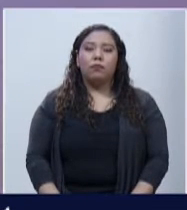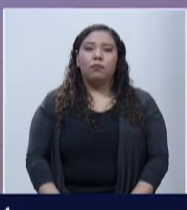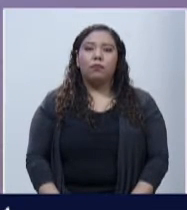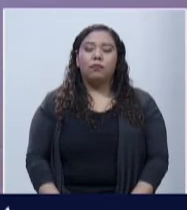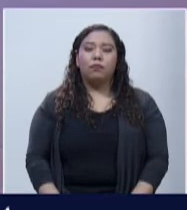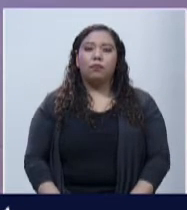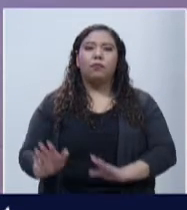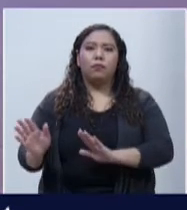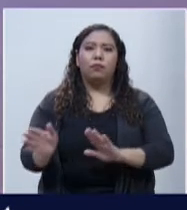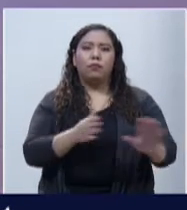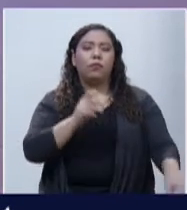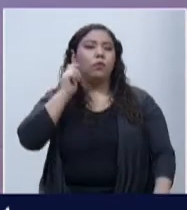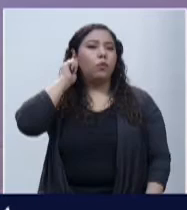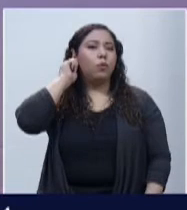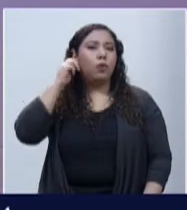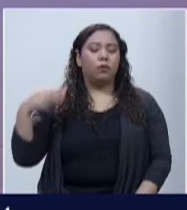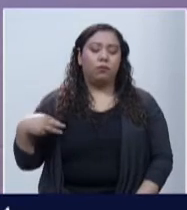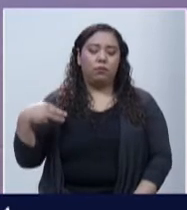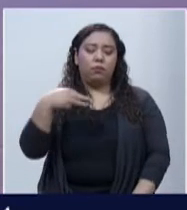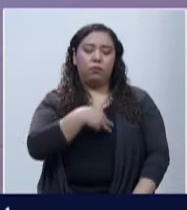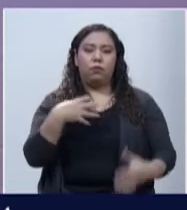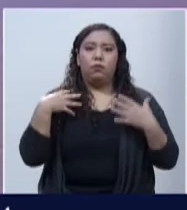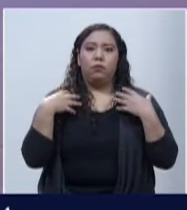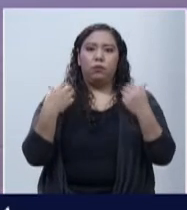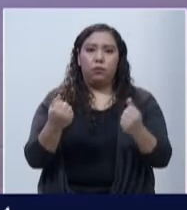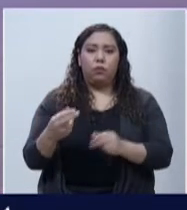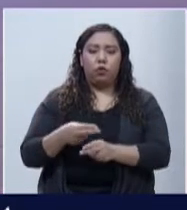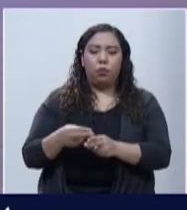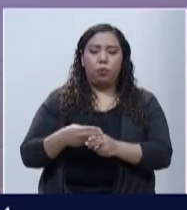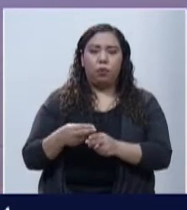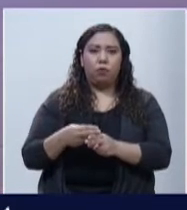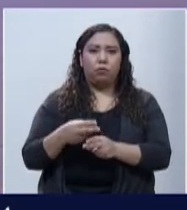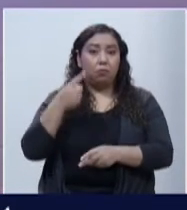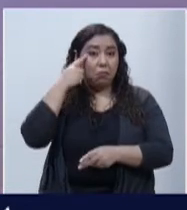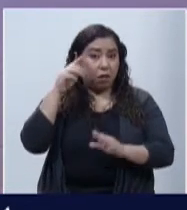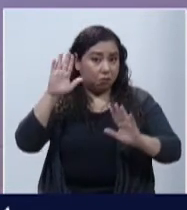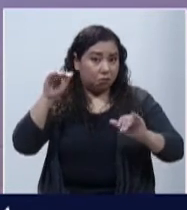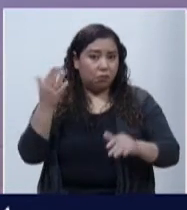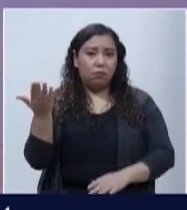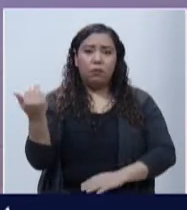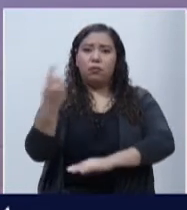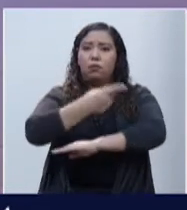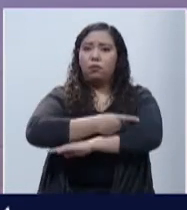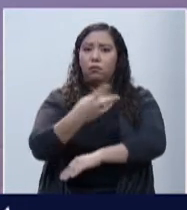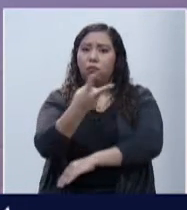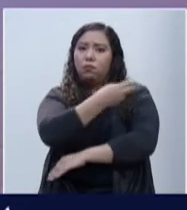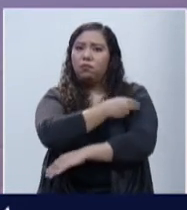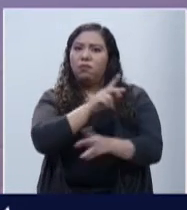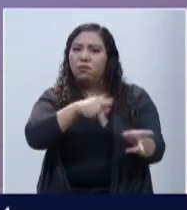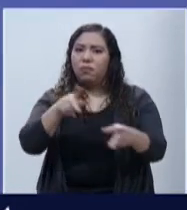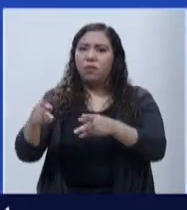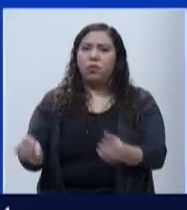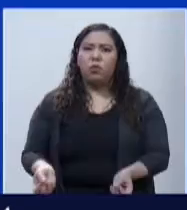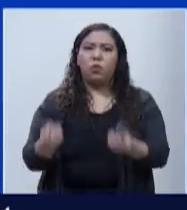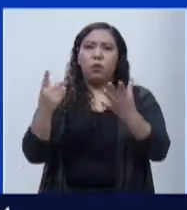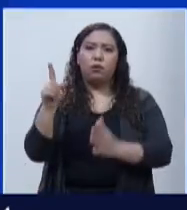según la ministra de salud en 15 días se espera tener el millón de hondureños son vacunados